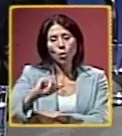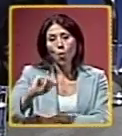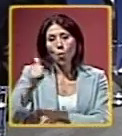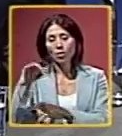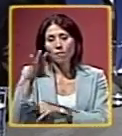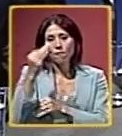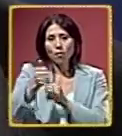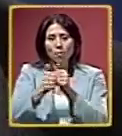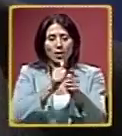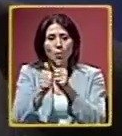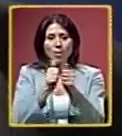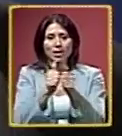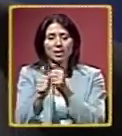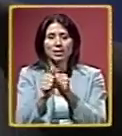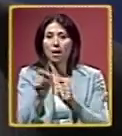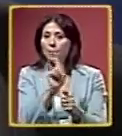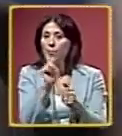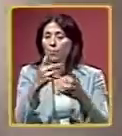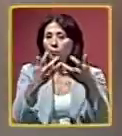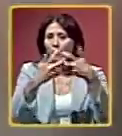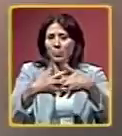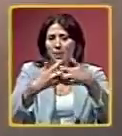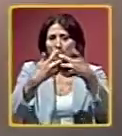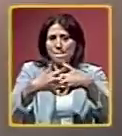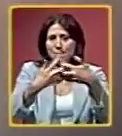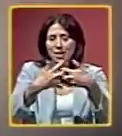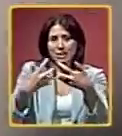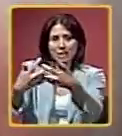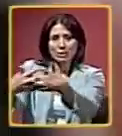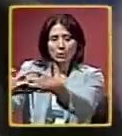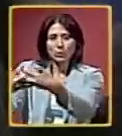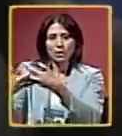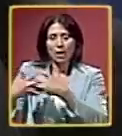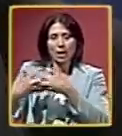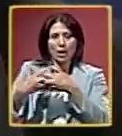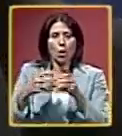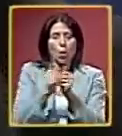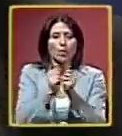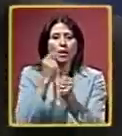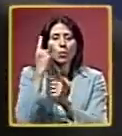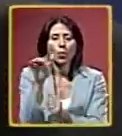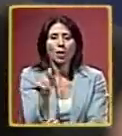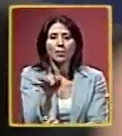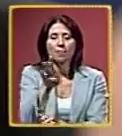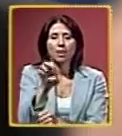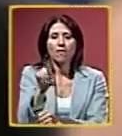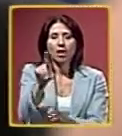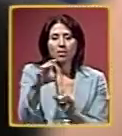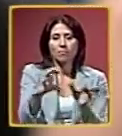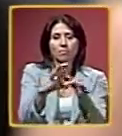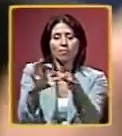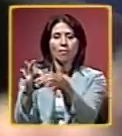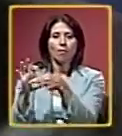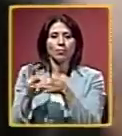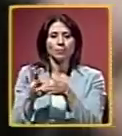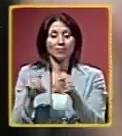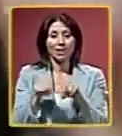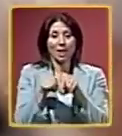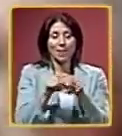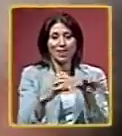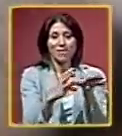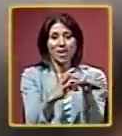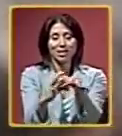competencia. Ya no son empresas que están todas compitiendo por la misma red, sino que además hay redes en competencia,